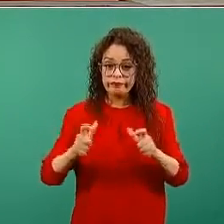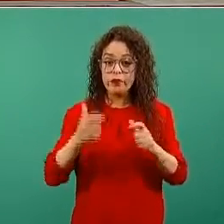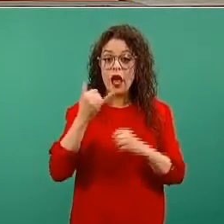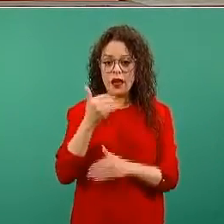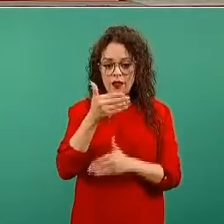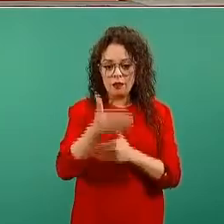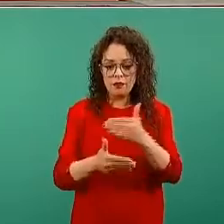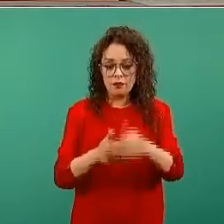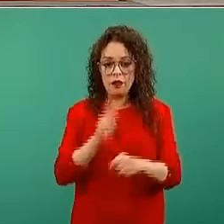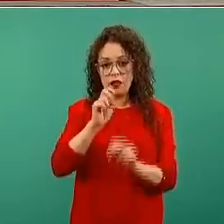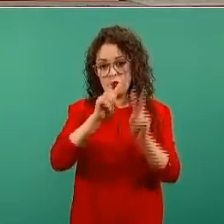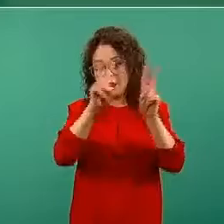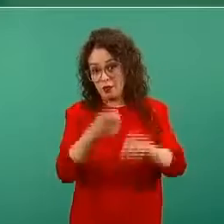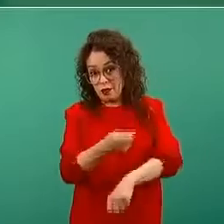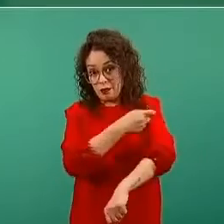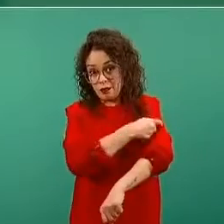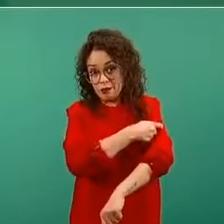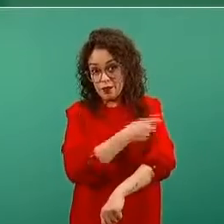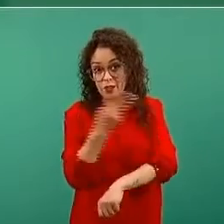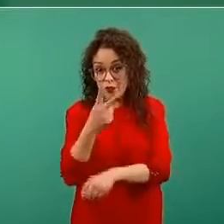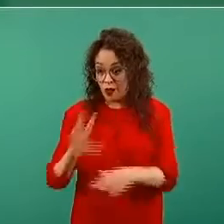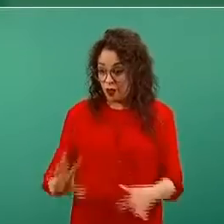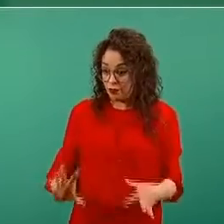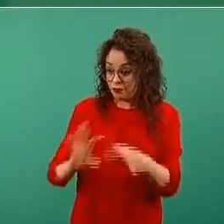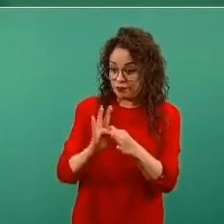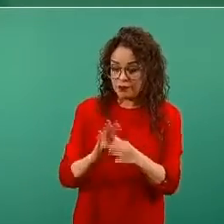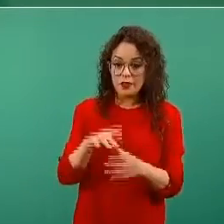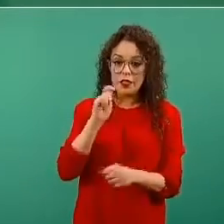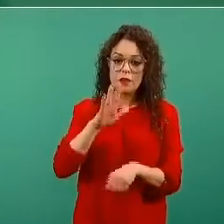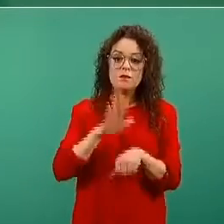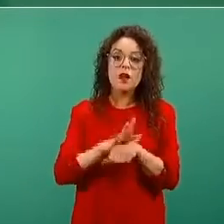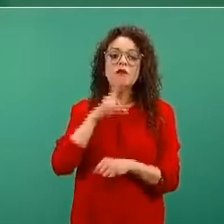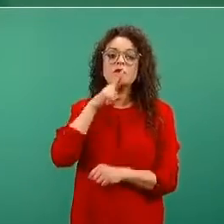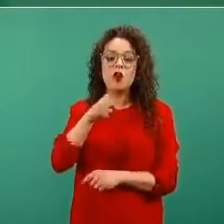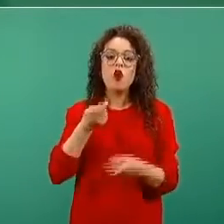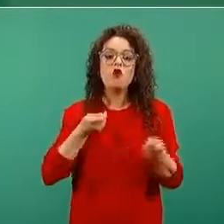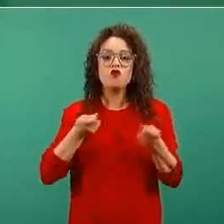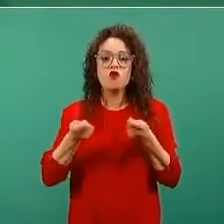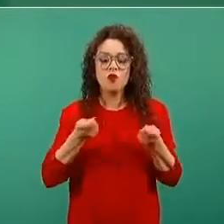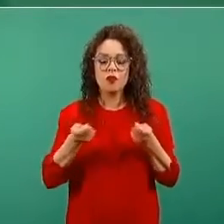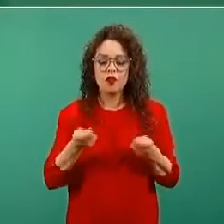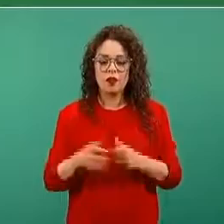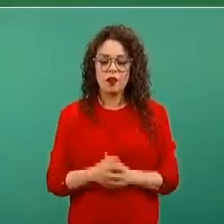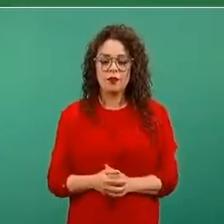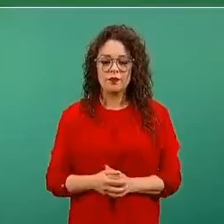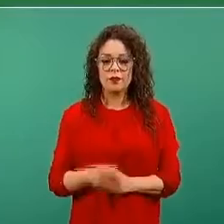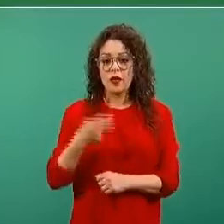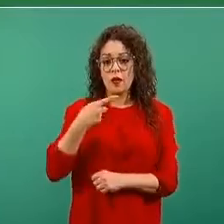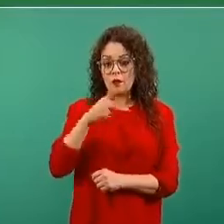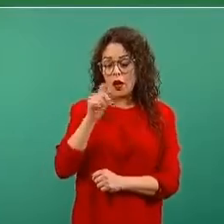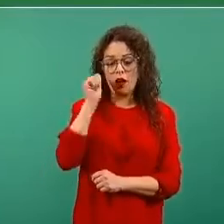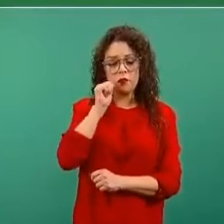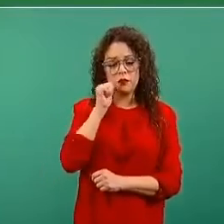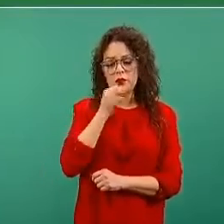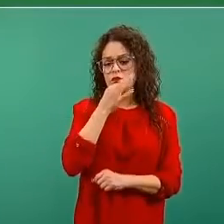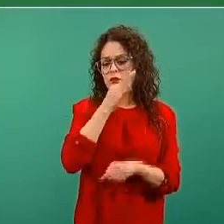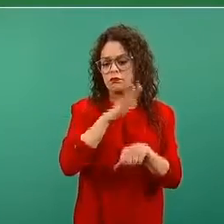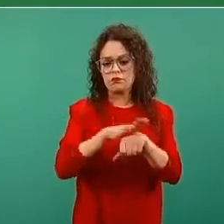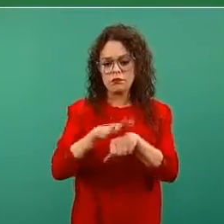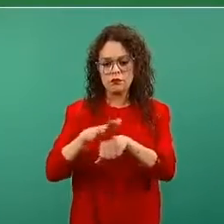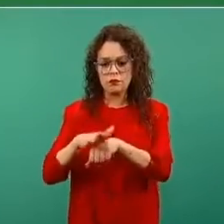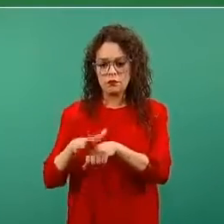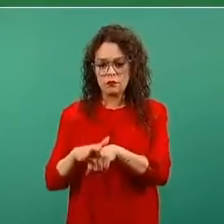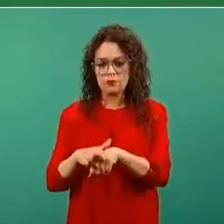vacunación implica una mejor capacidad de control. Y siempre hacemos la advertencia, particularmente en algunas